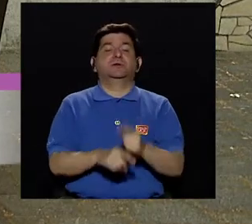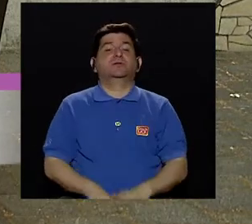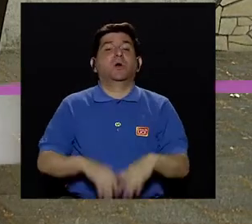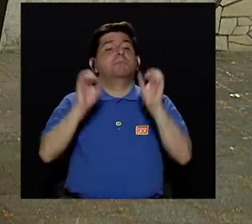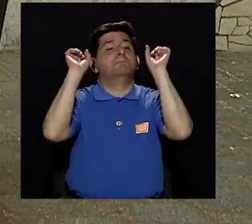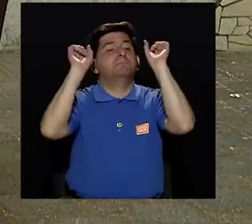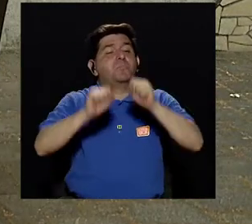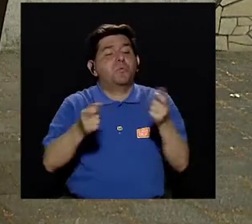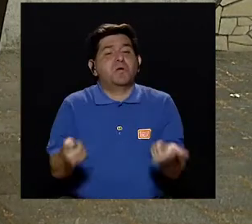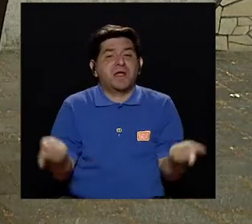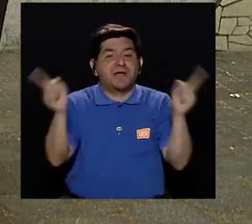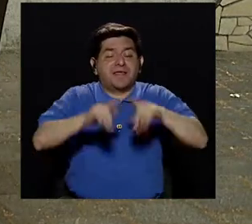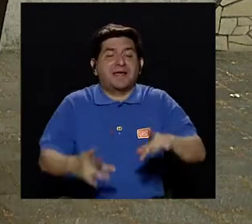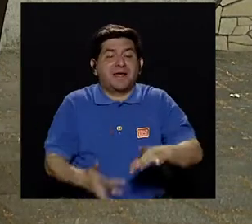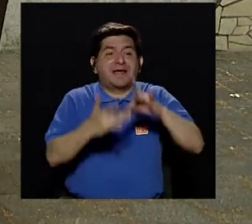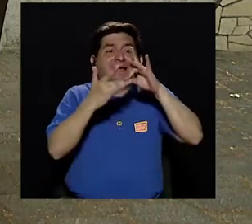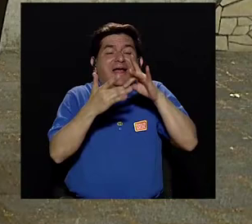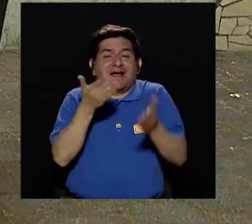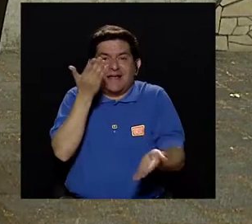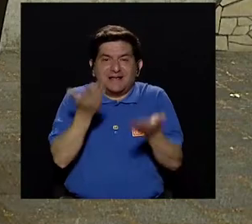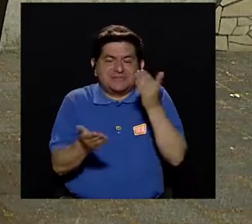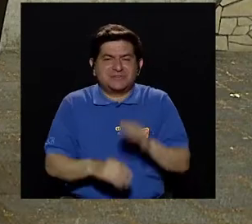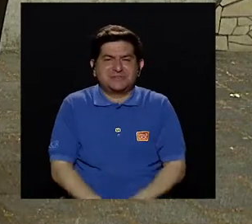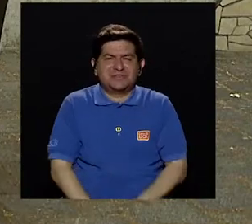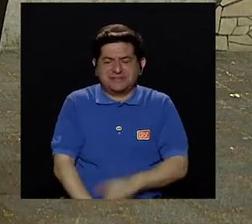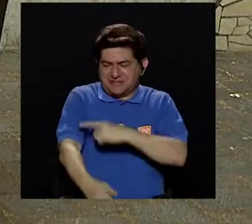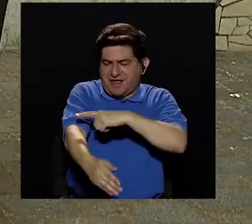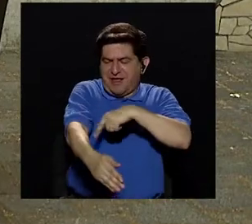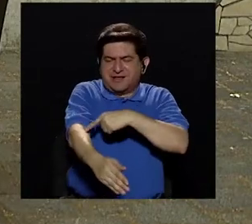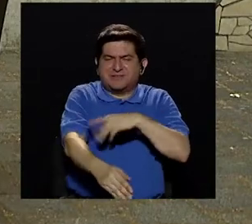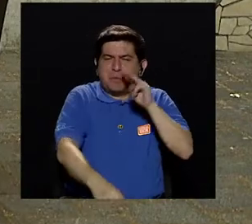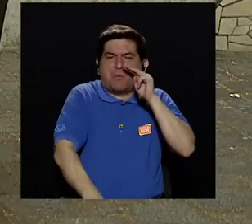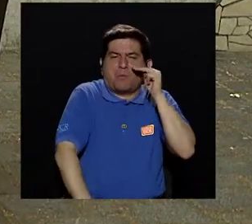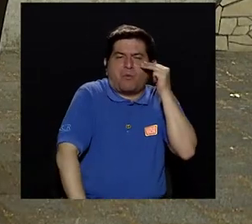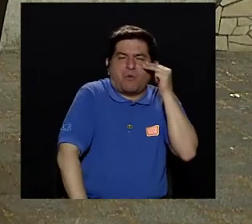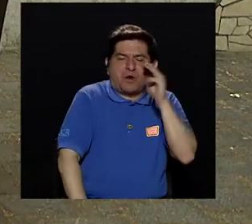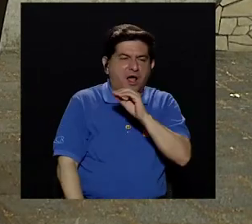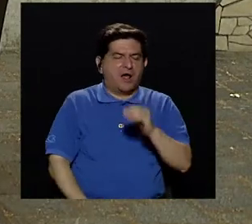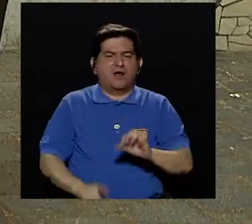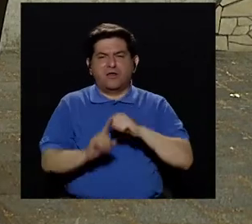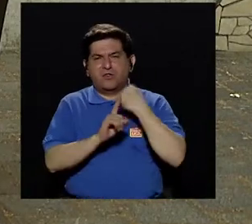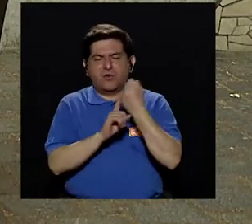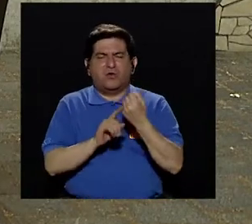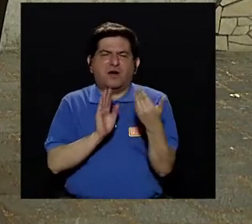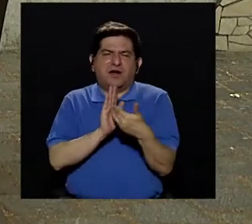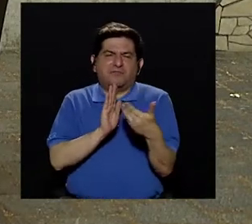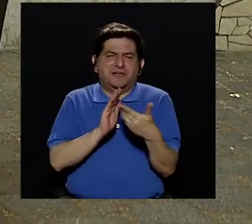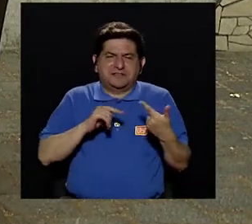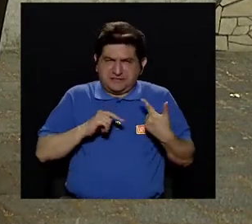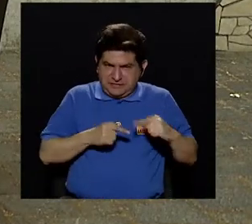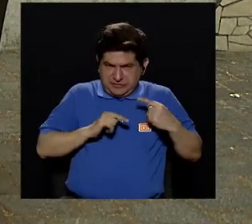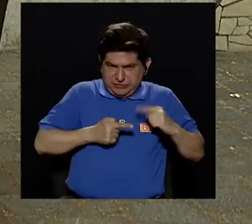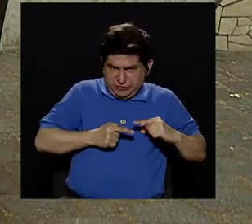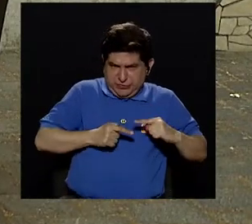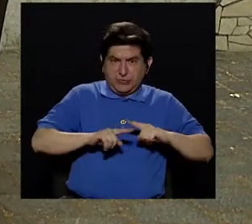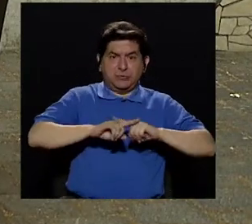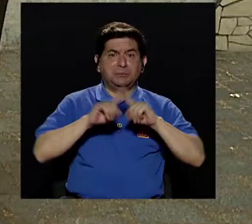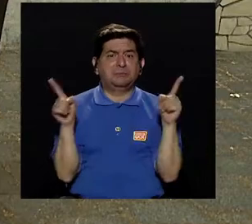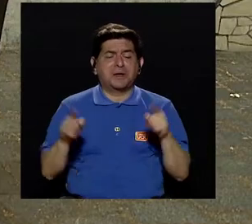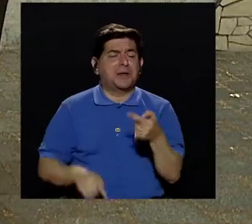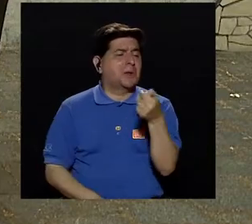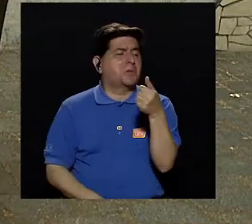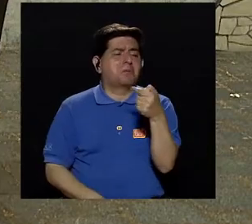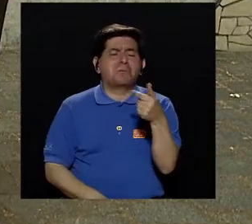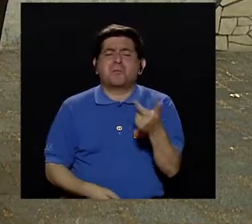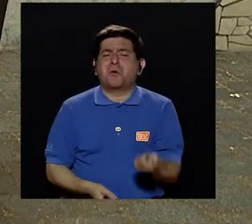Ahora, pueden haber casos excepcionales donde se puede hacer un morete o puede haber algún tipo de molestia, como dice usted, en cuanto a dolor. Sin embargo,